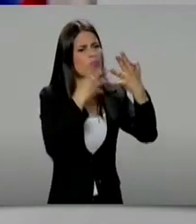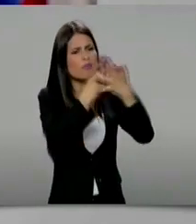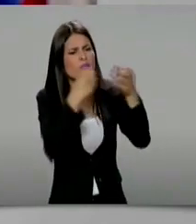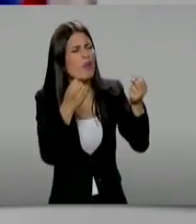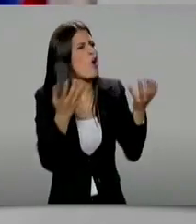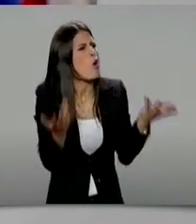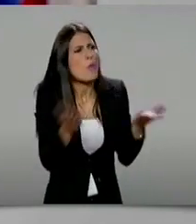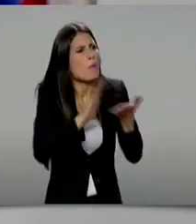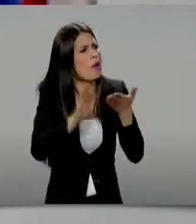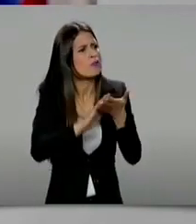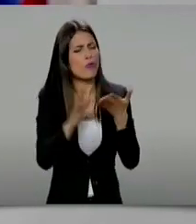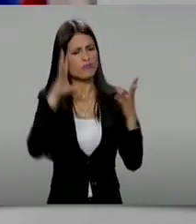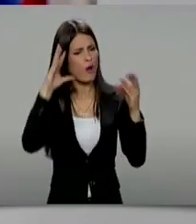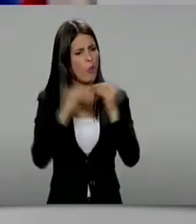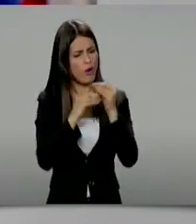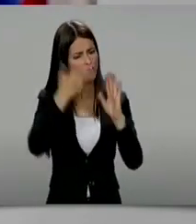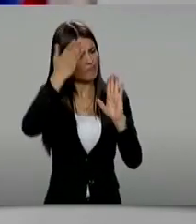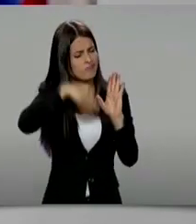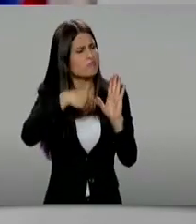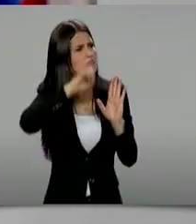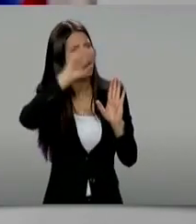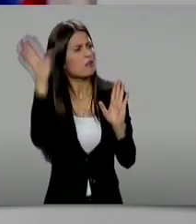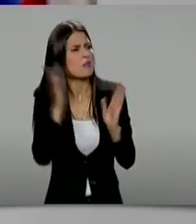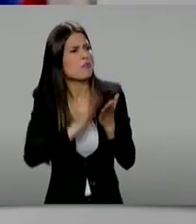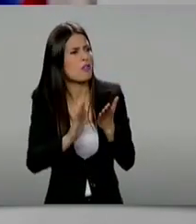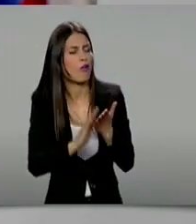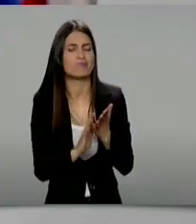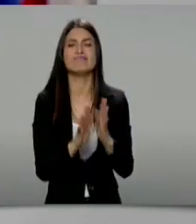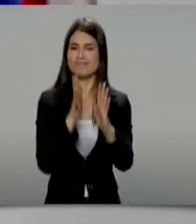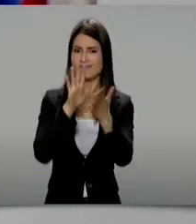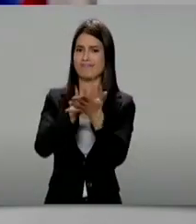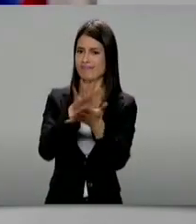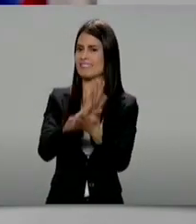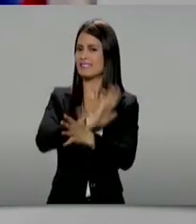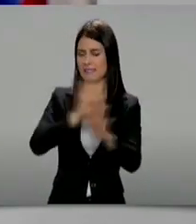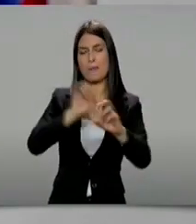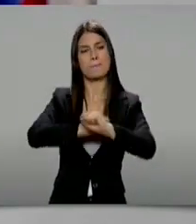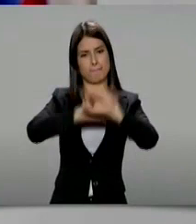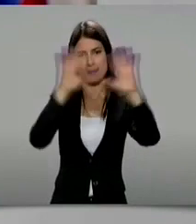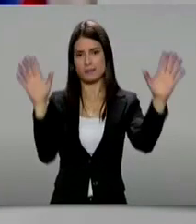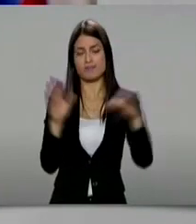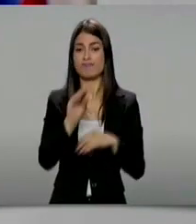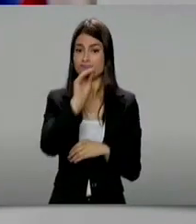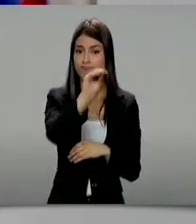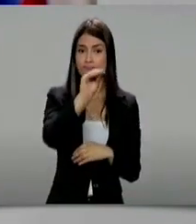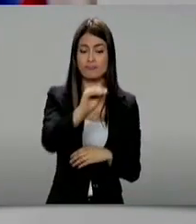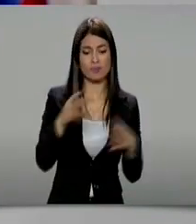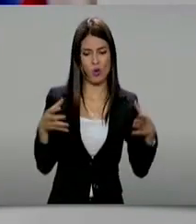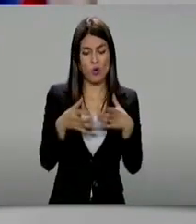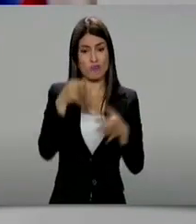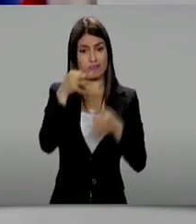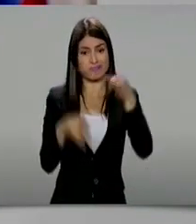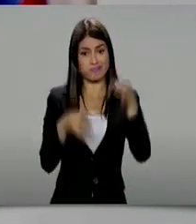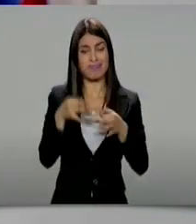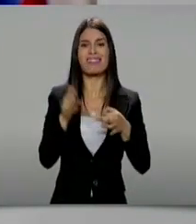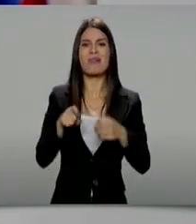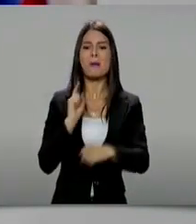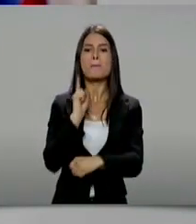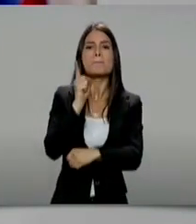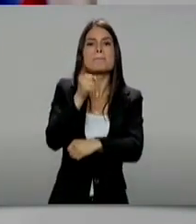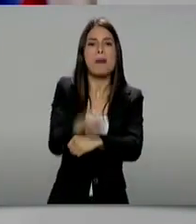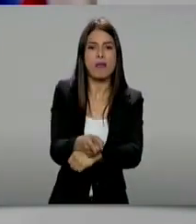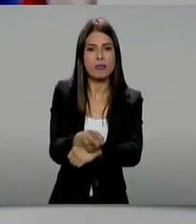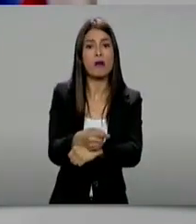se logró el tribunal debe fijar en cada caso los espacios concretos en donde deben